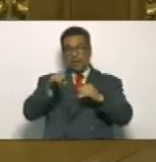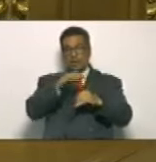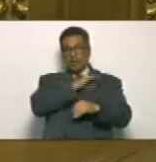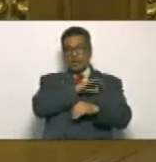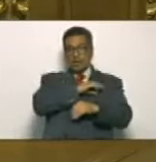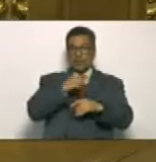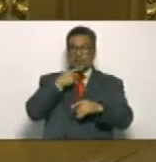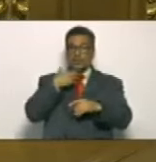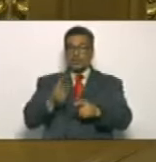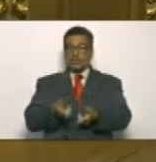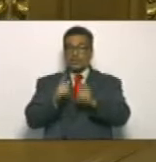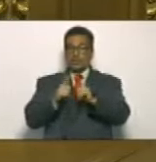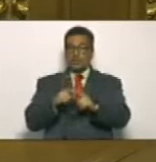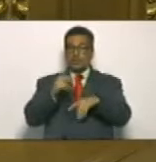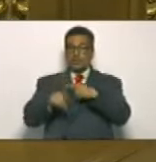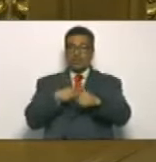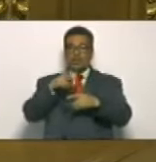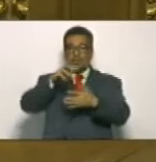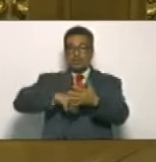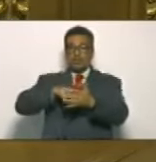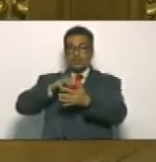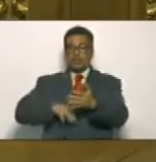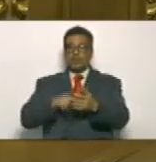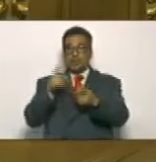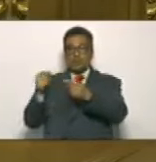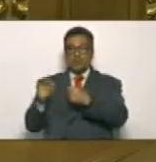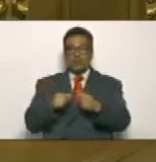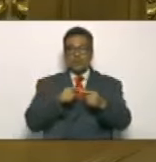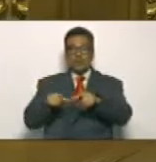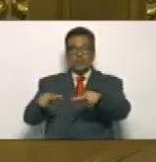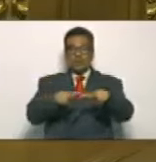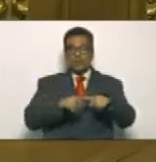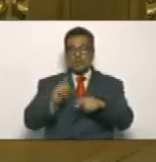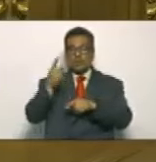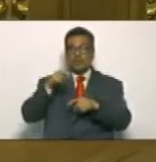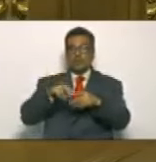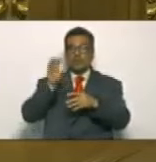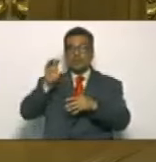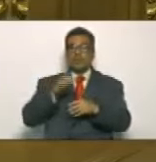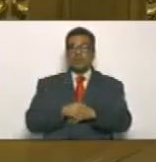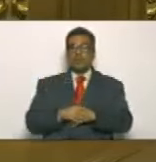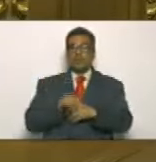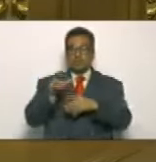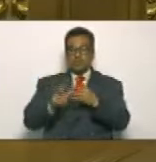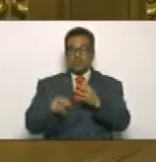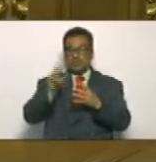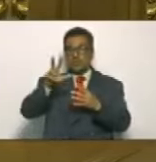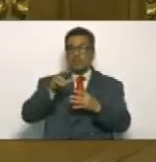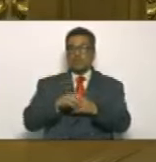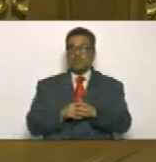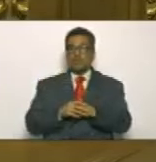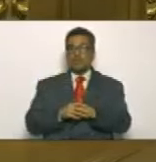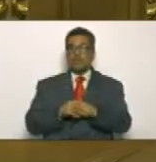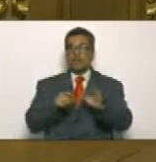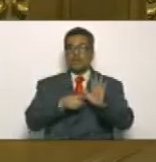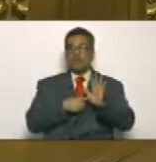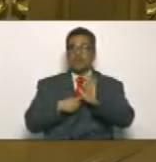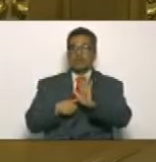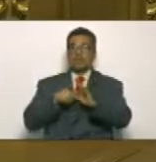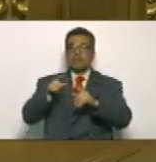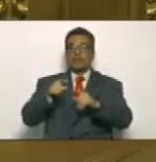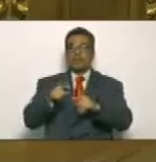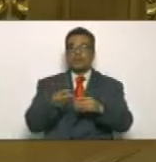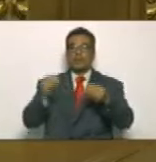mejor desenvolvimiento del aparato productivo y económico del sector primario de la nación. Tercero, publicar